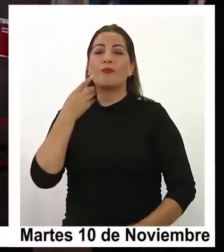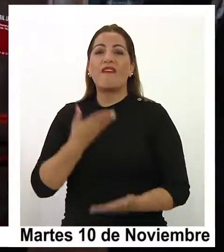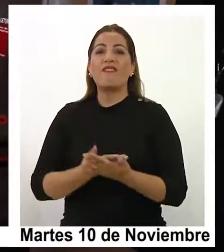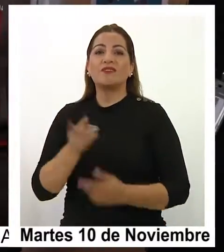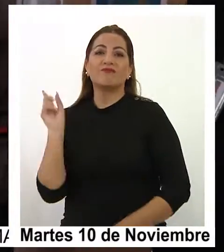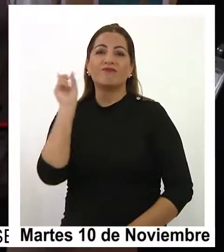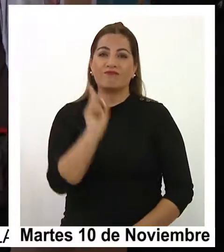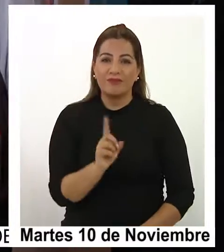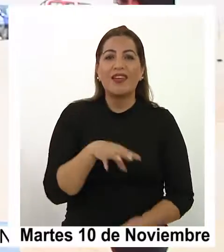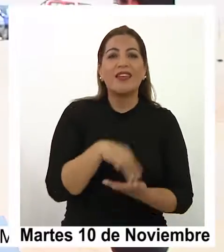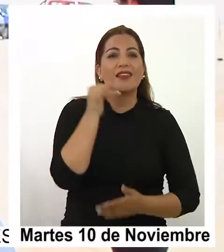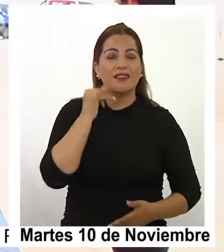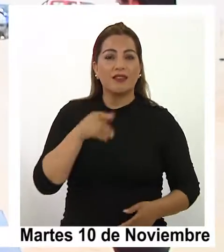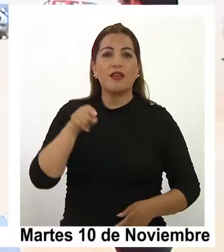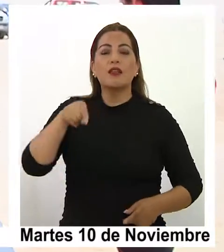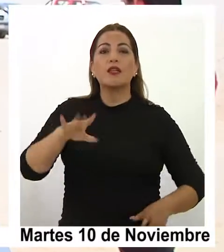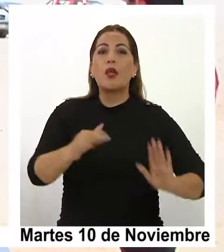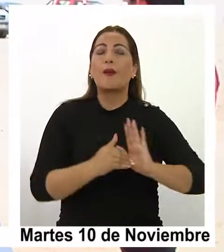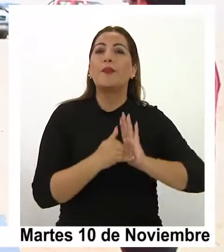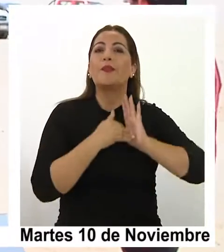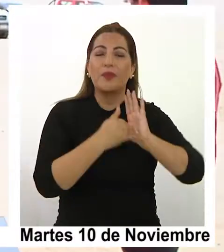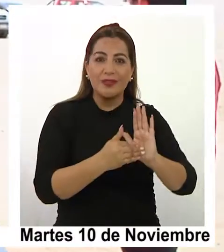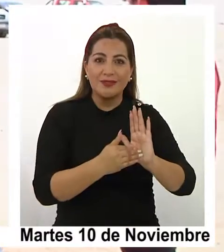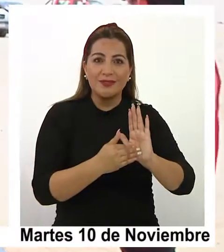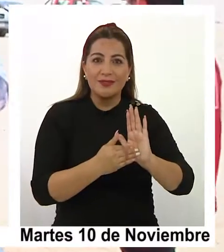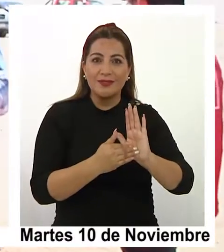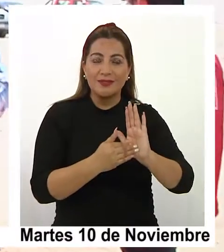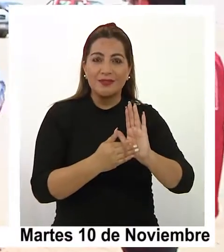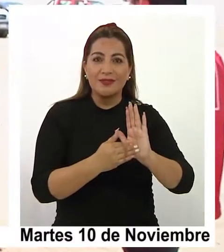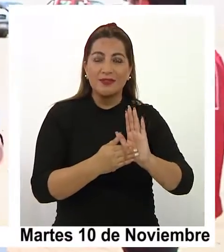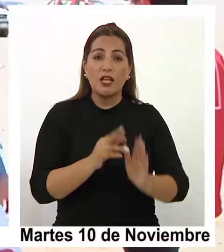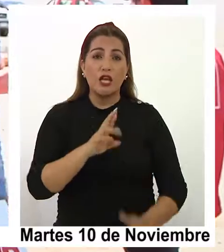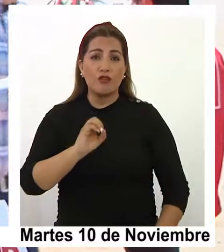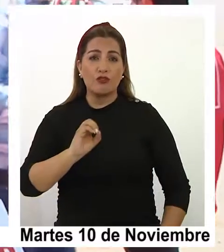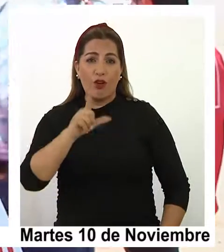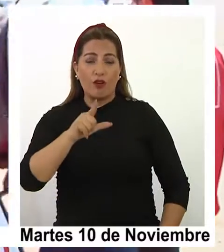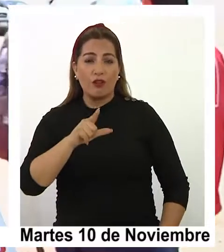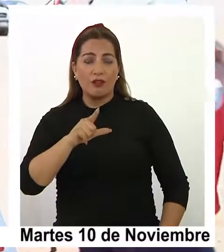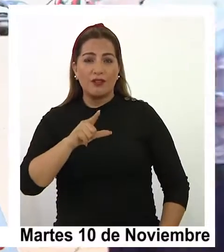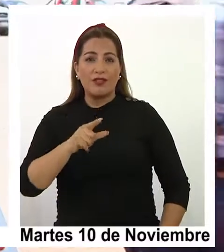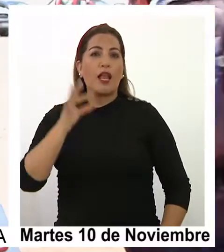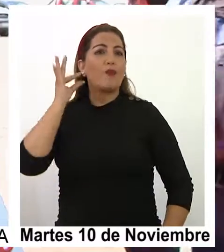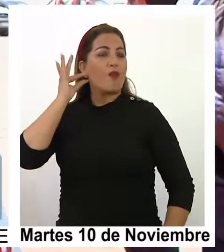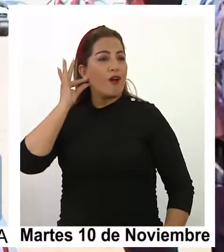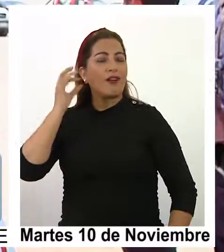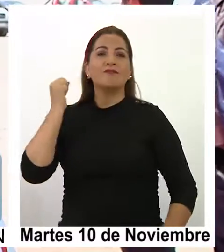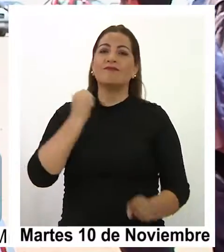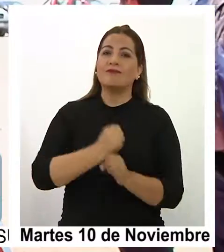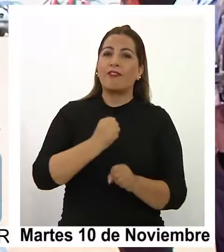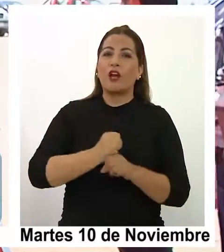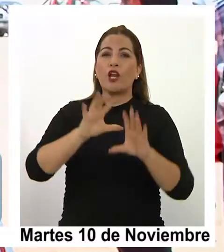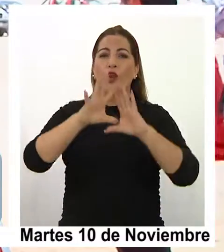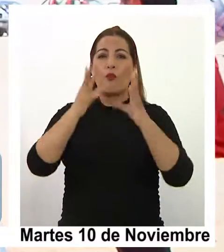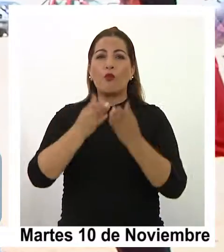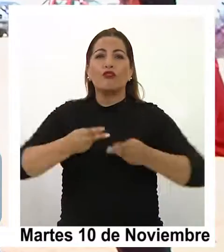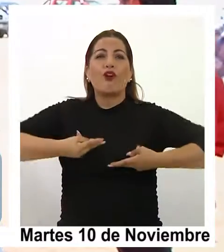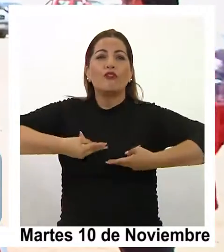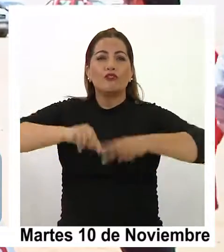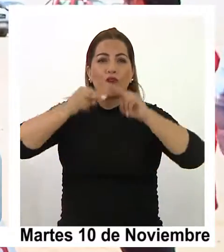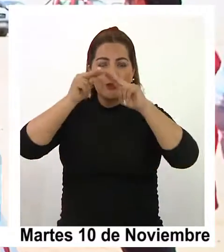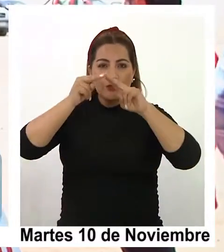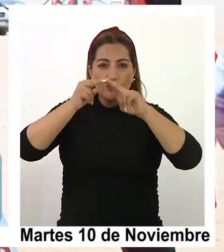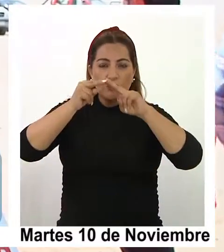visita a la región. Queremos visibilizar y destacar el rol que están cumpliendo las mujeres en el mundo de la construcción.